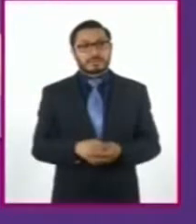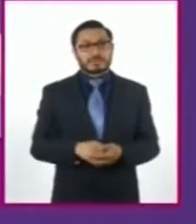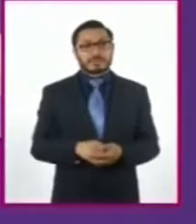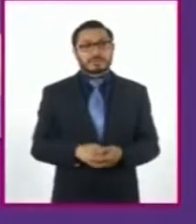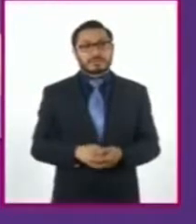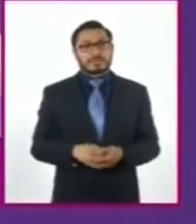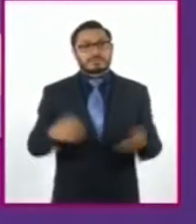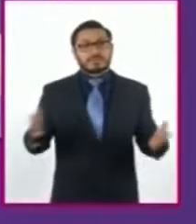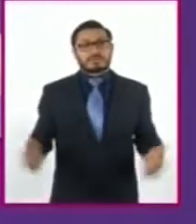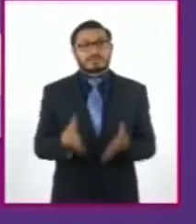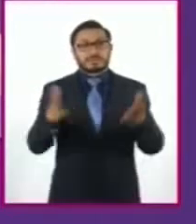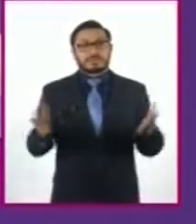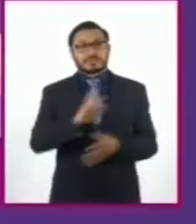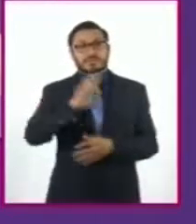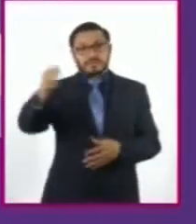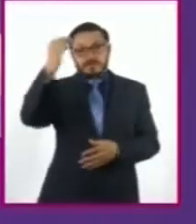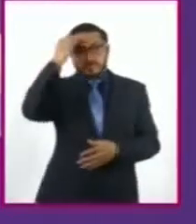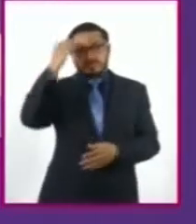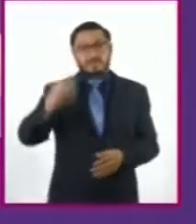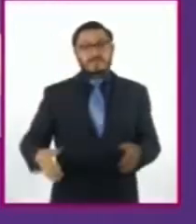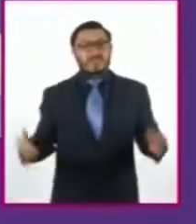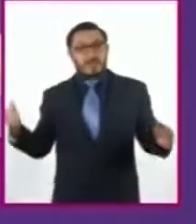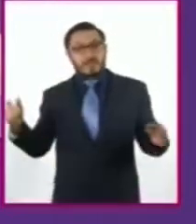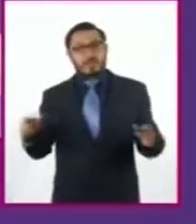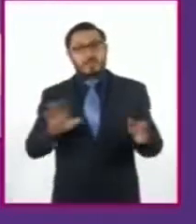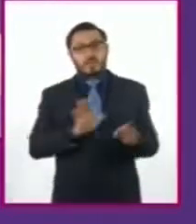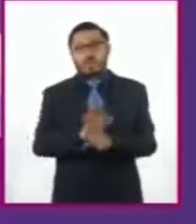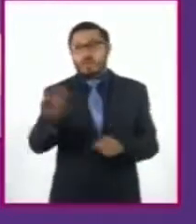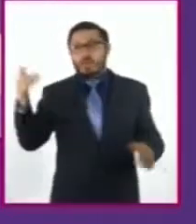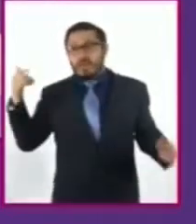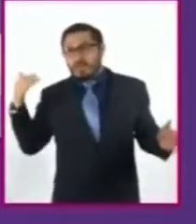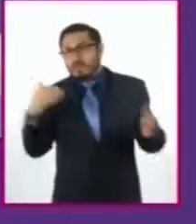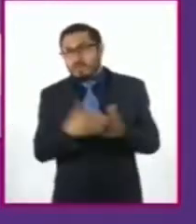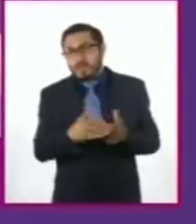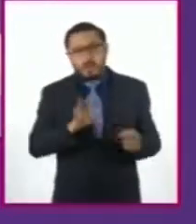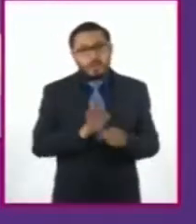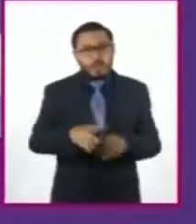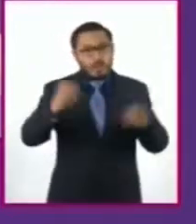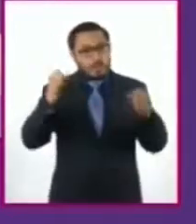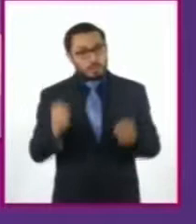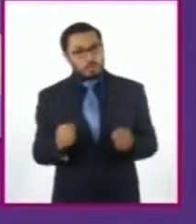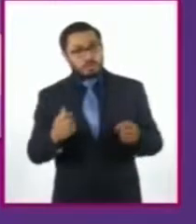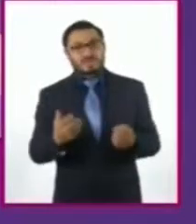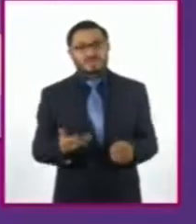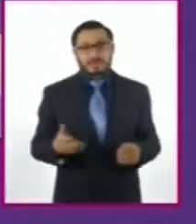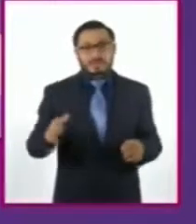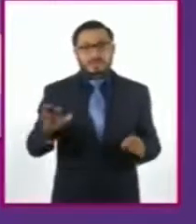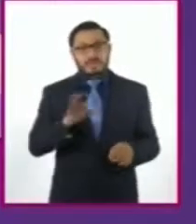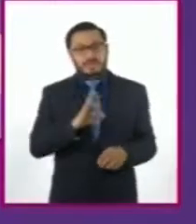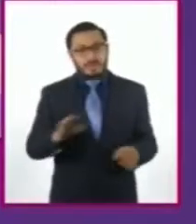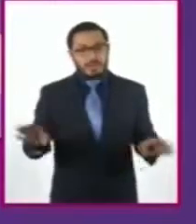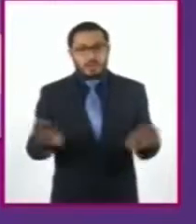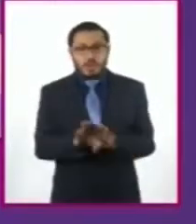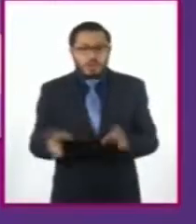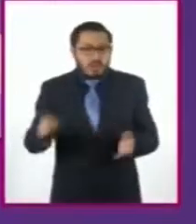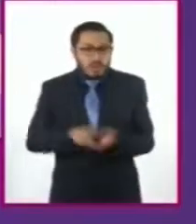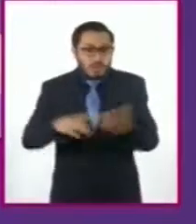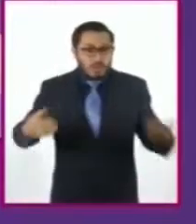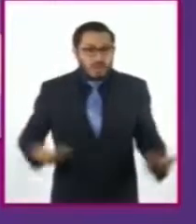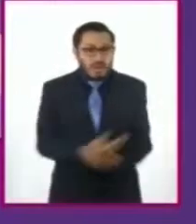Permiten reconocer nuestros límites y fortalezas. Se aprecian como innatas o